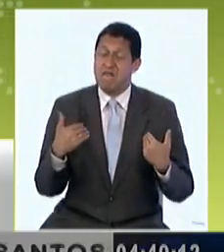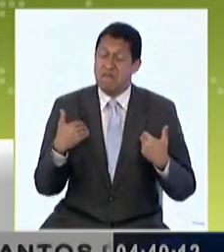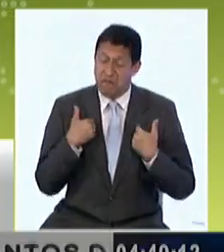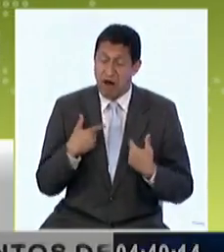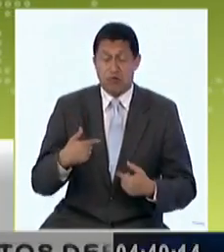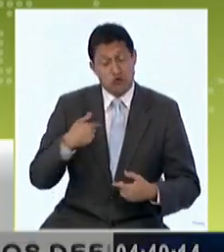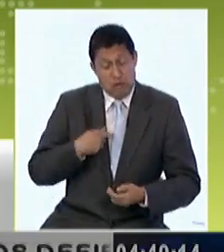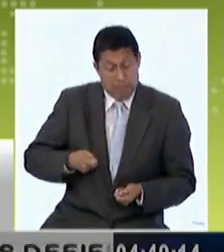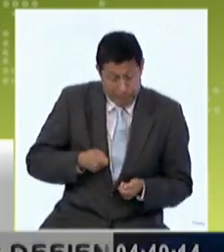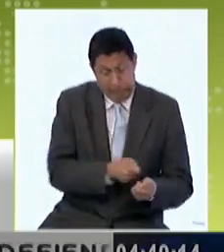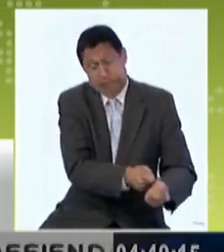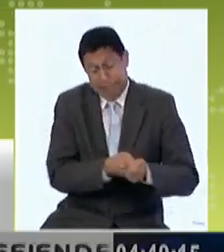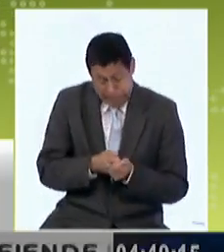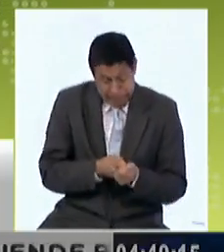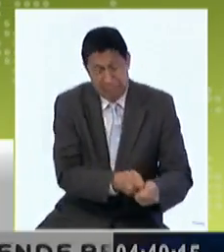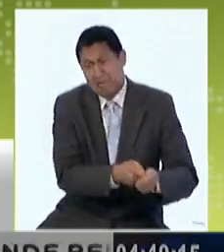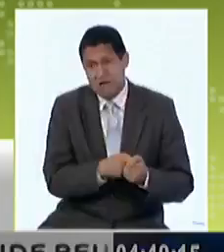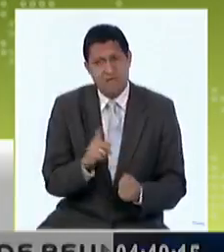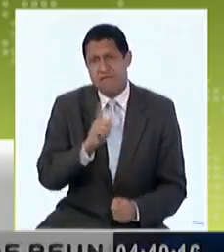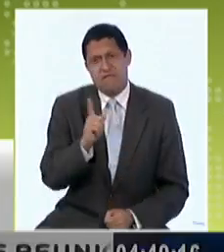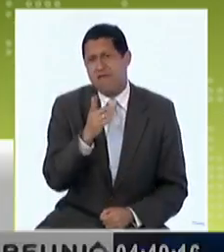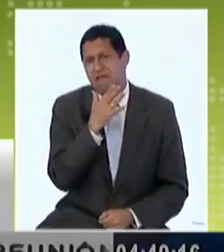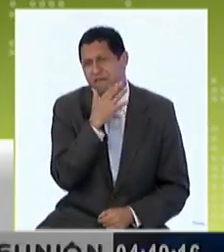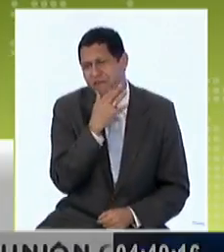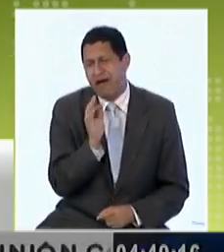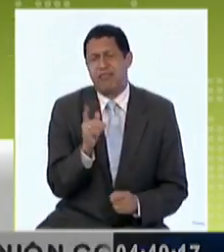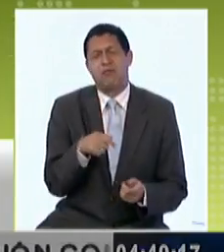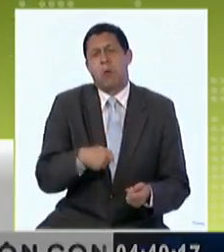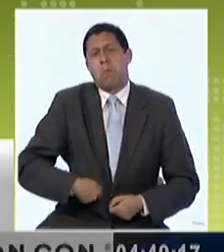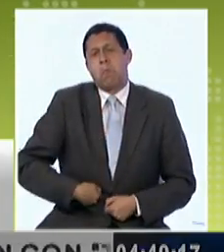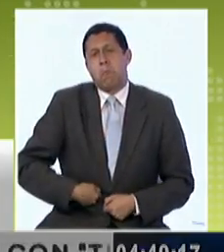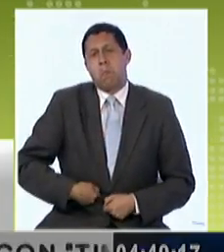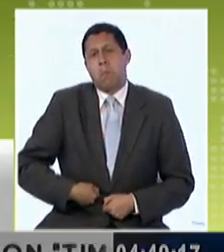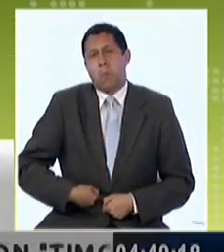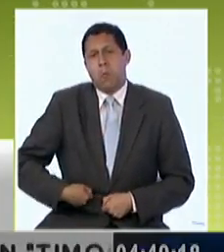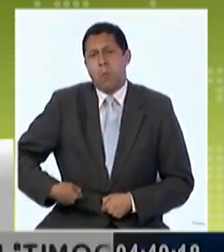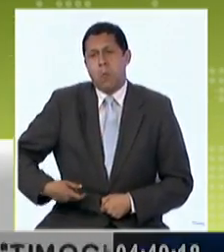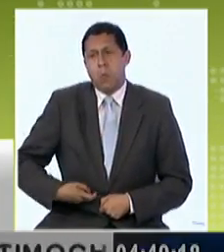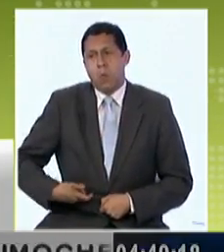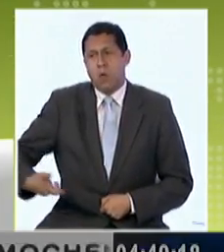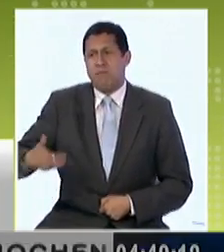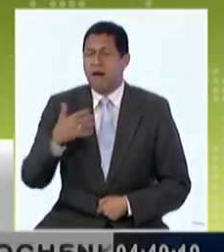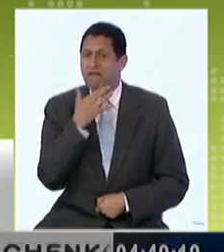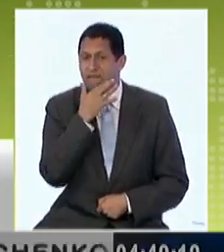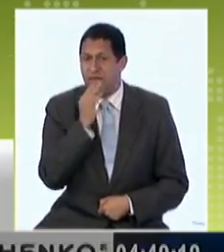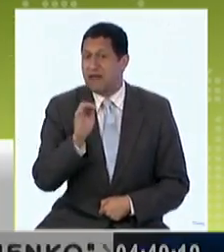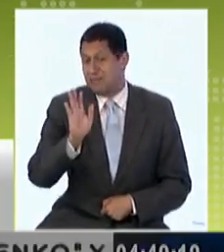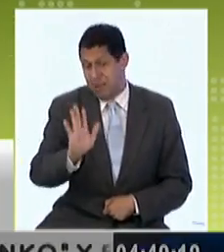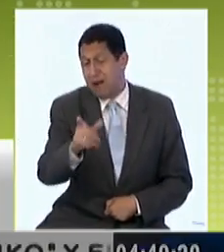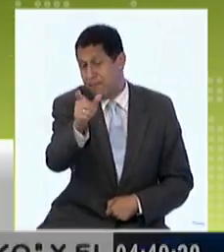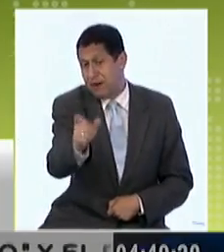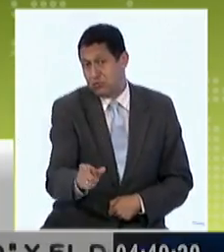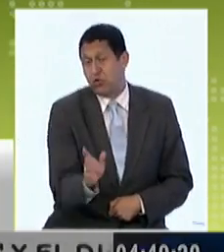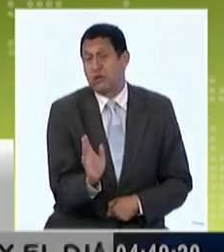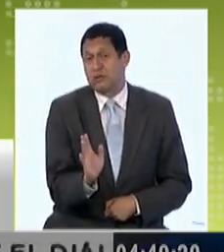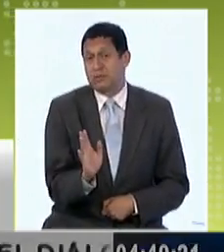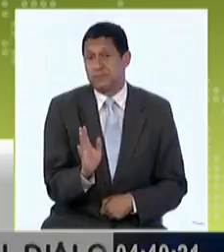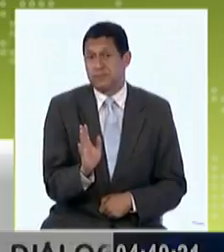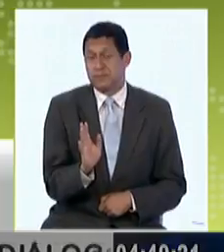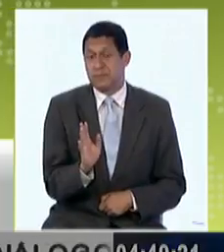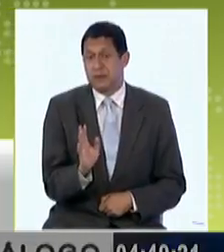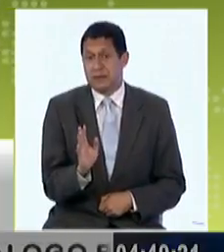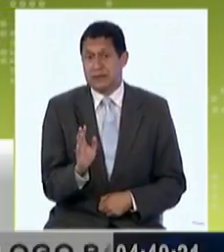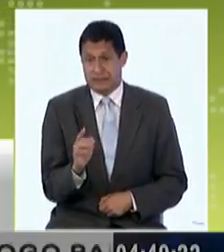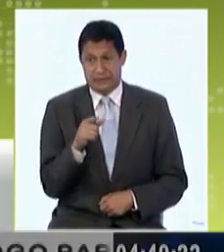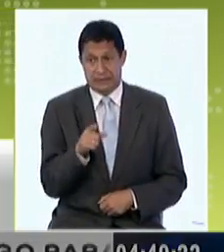hacer el cirujano y la fuerza mecánica ya no están involucrados en el procedimiento, por lo tanto es mucho más seguro para la paciente. Y el hecho de que